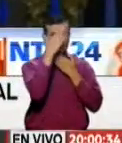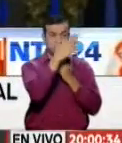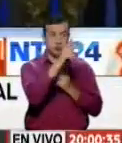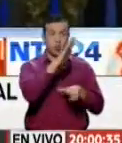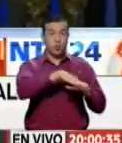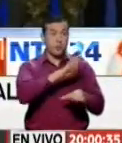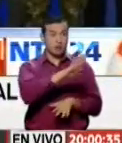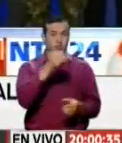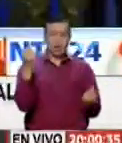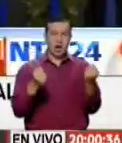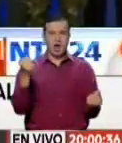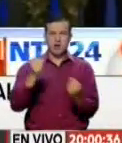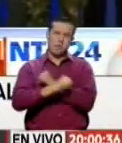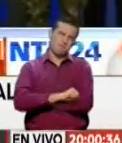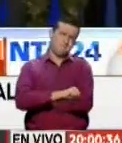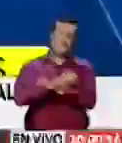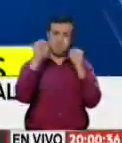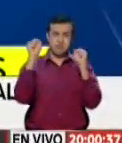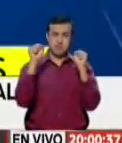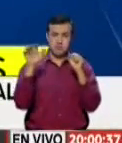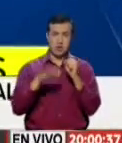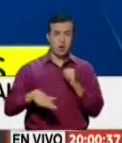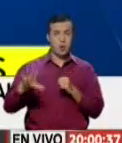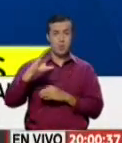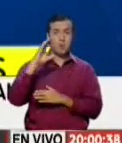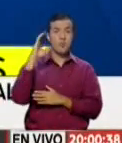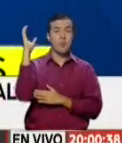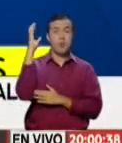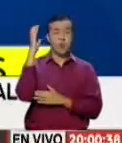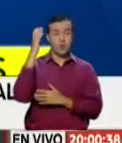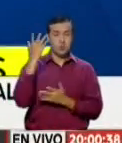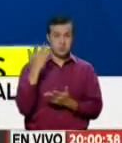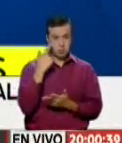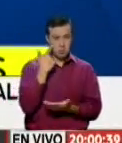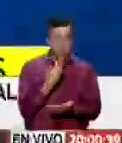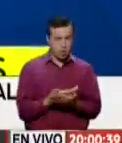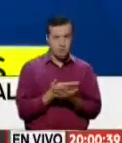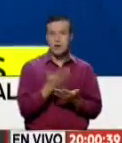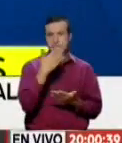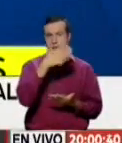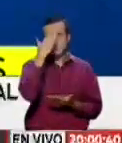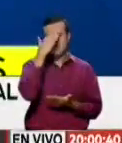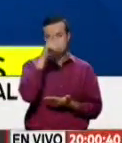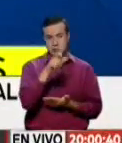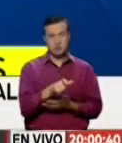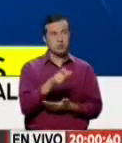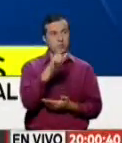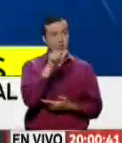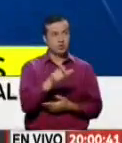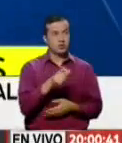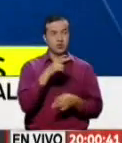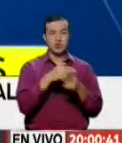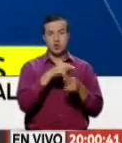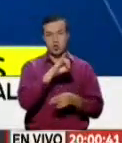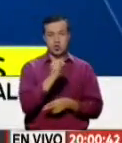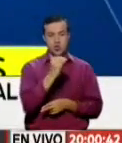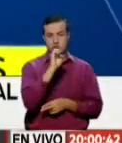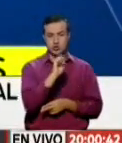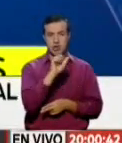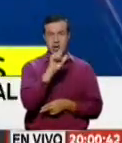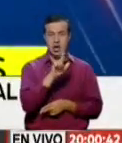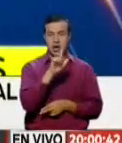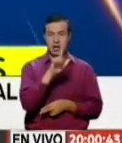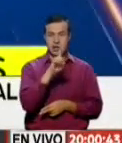de un coche bomba este jueves en Bogotá. Y aseguró que tienen plena evidencia de que el autor material, identificado como José Aldemar